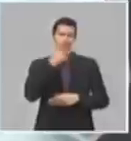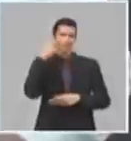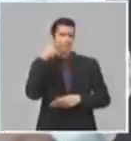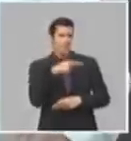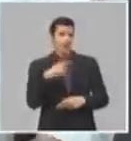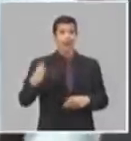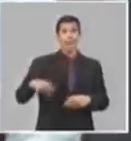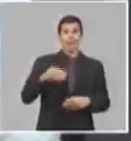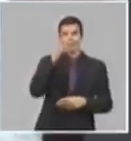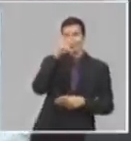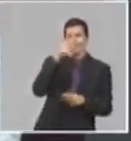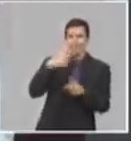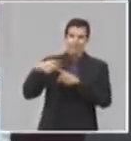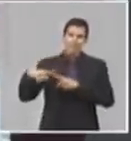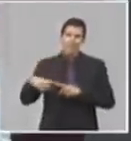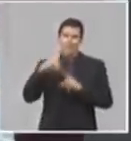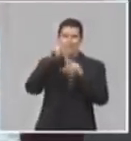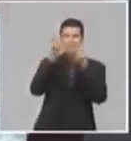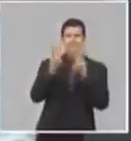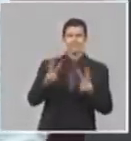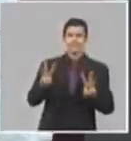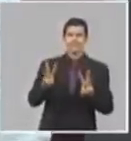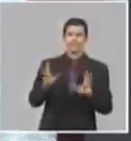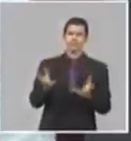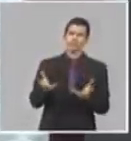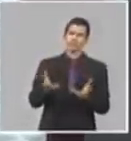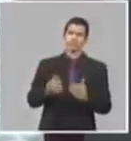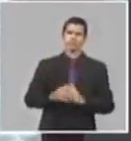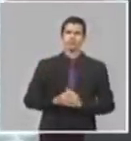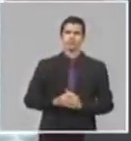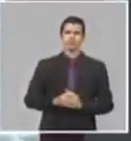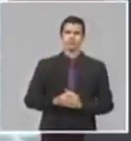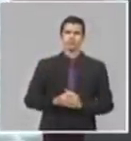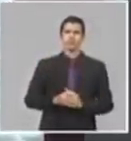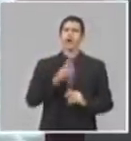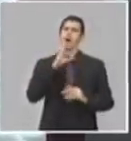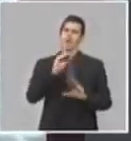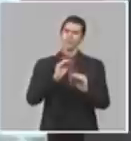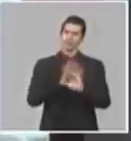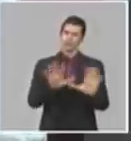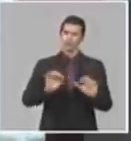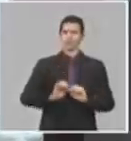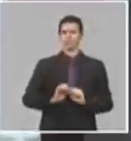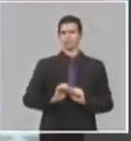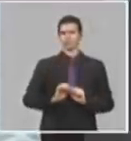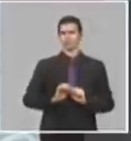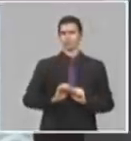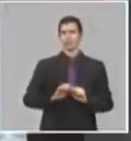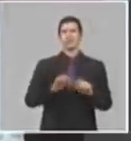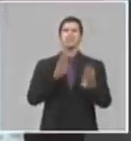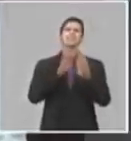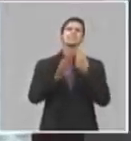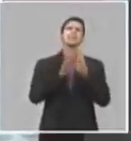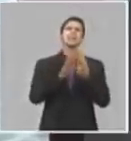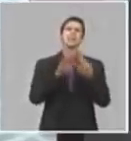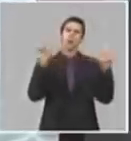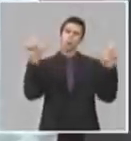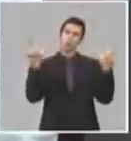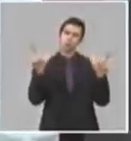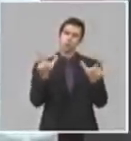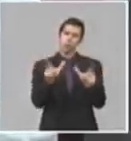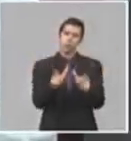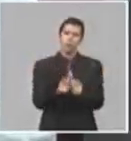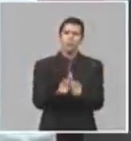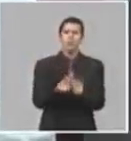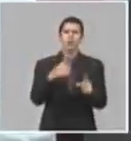¿Y hay desabastecimiento en las tiendas? ¿Sí? ¿Y por qué lo hay? ¿Por qué Cuba no tiene más divisas?